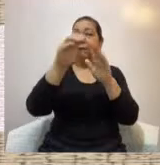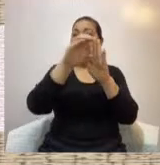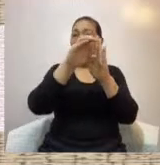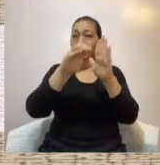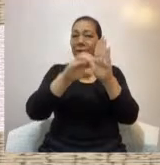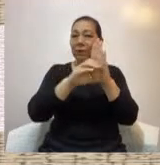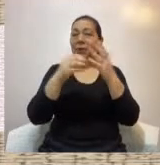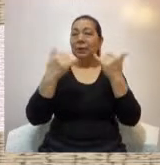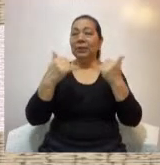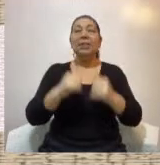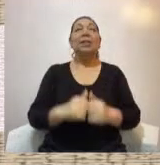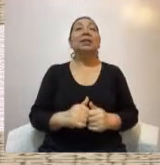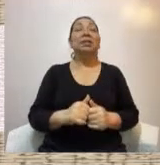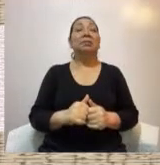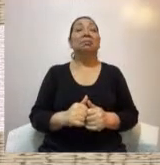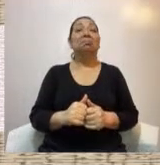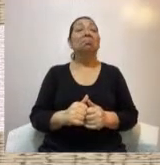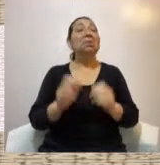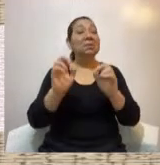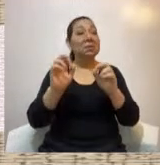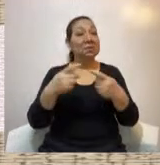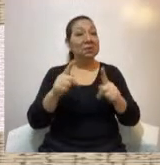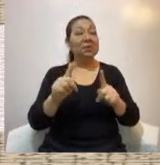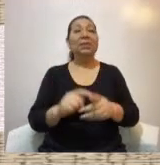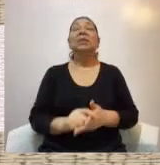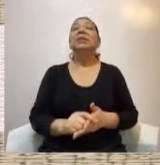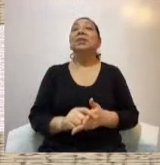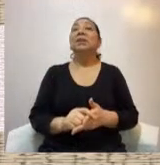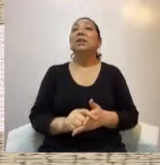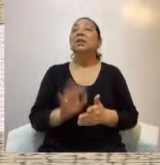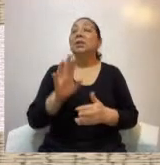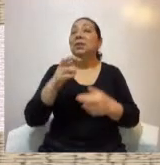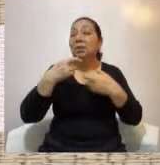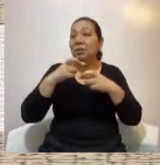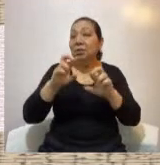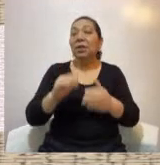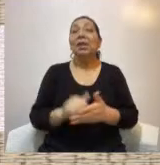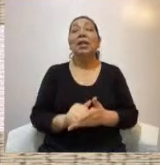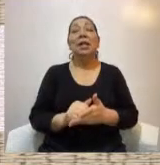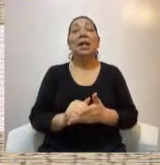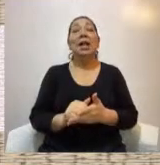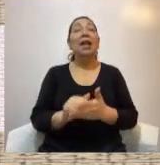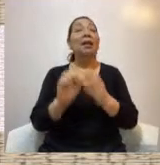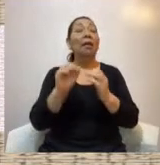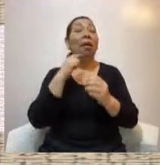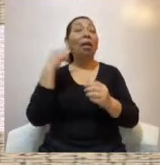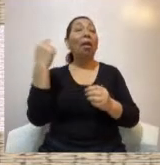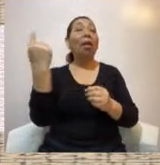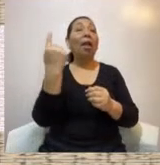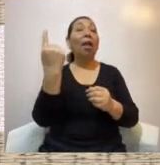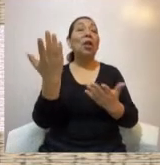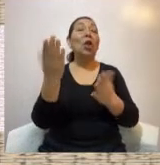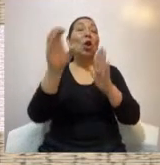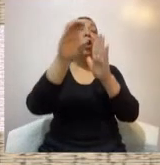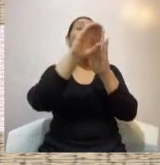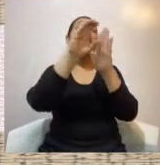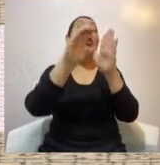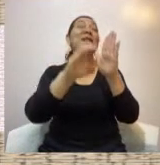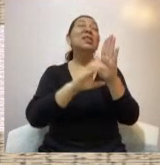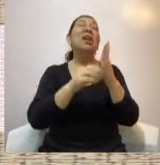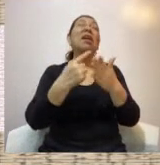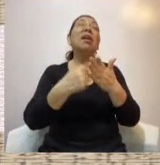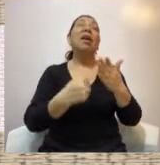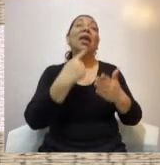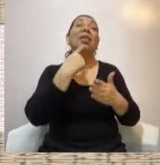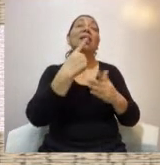Tribunal Constitucional en este caso, que le permite además diseñar su pronunciamiento, es género y